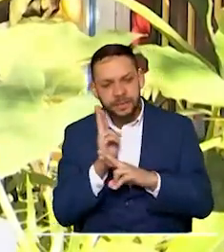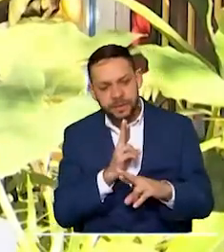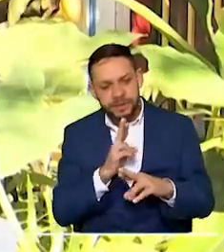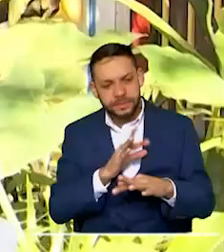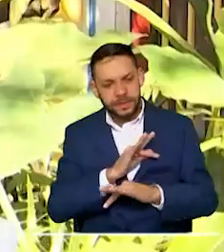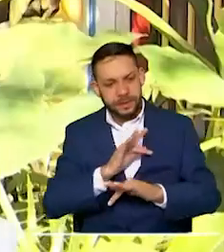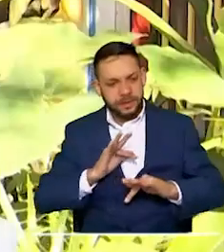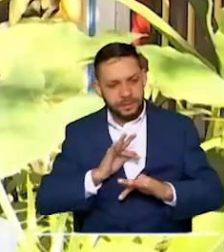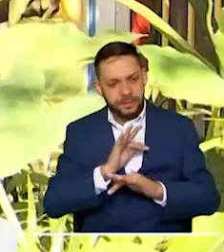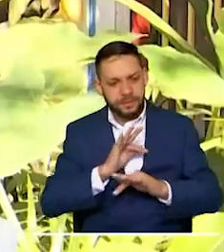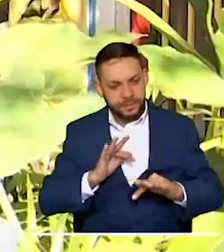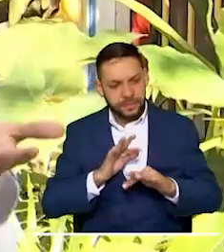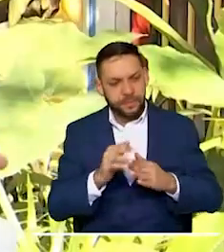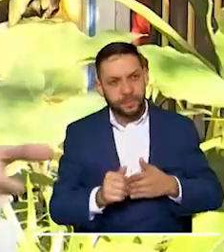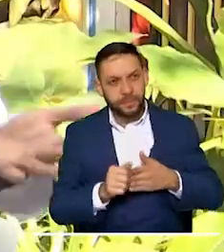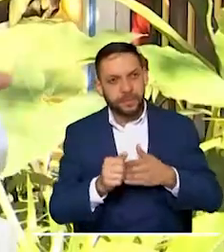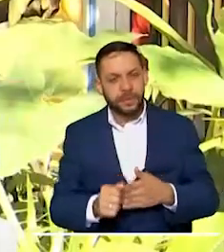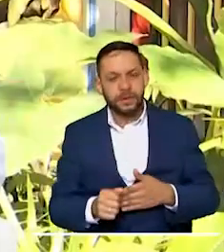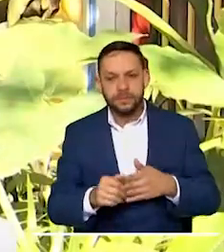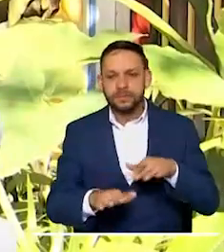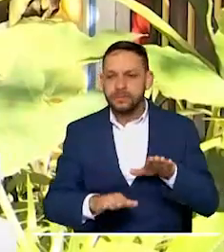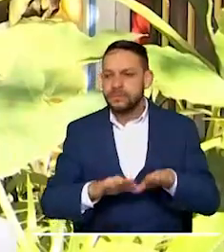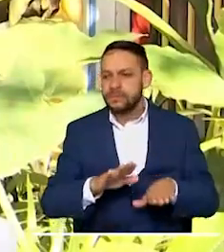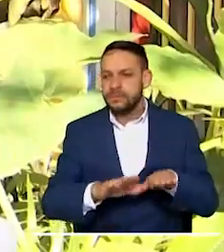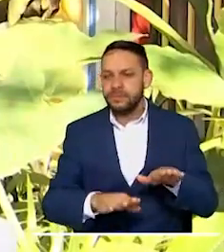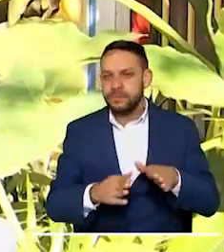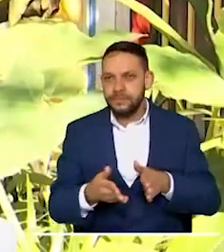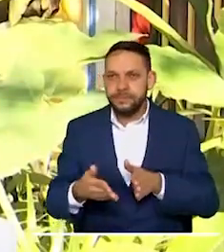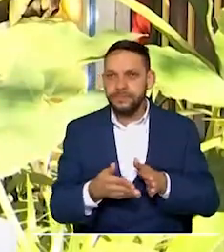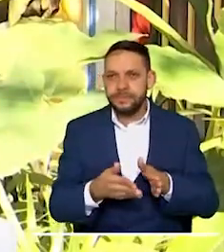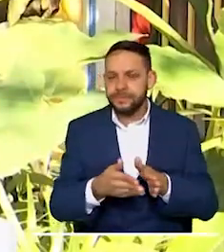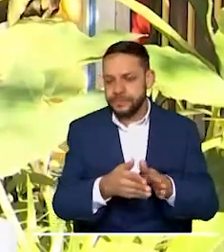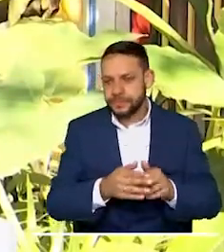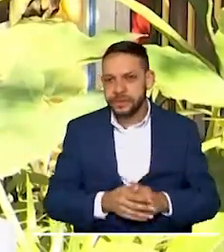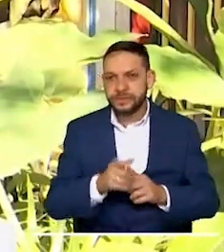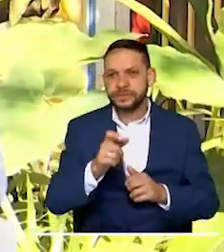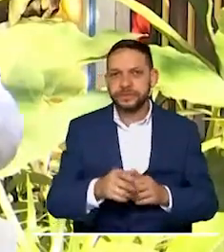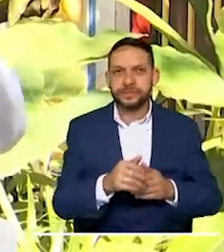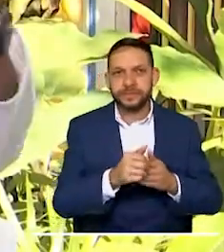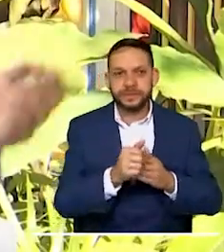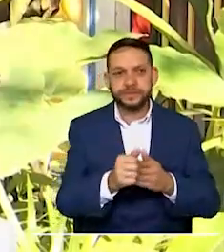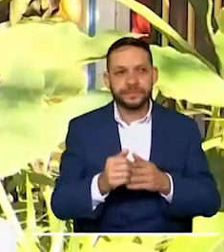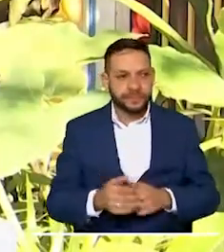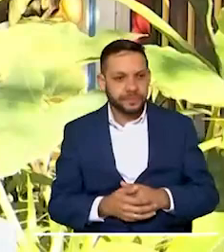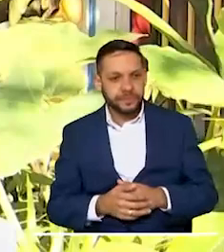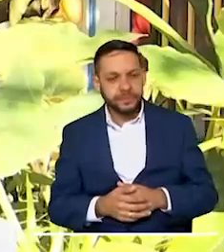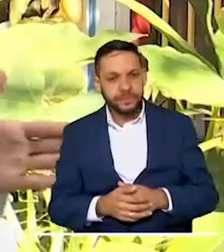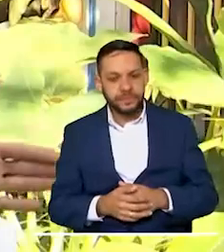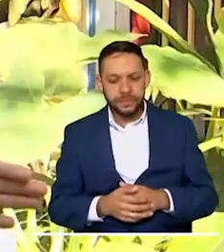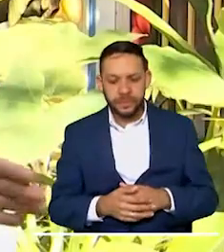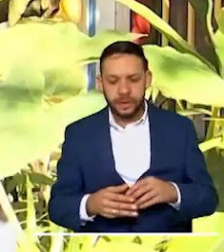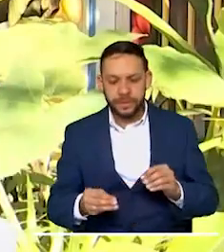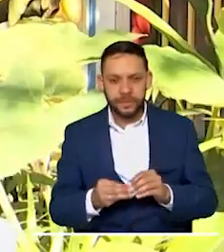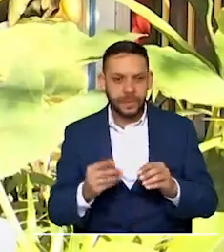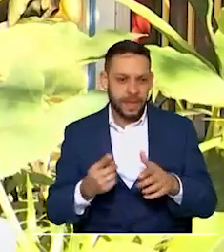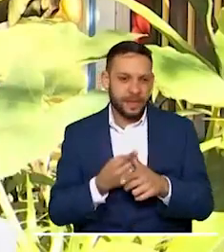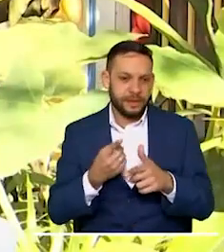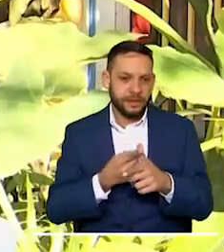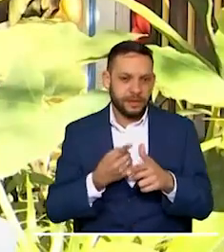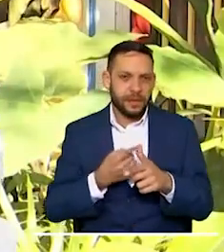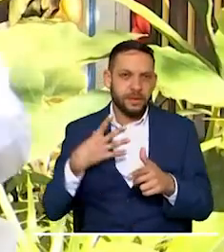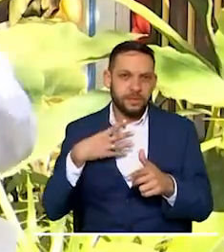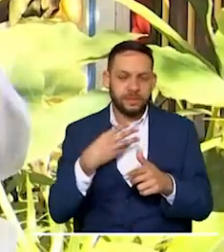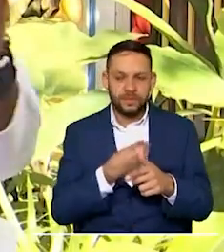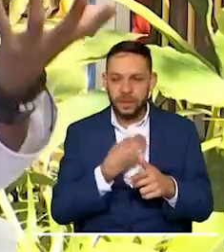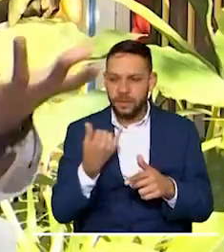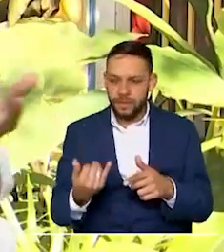adecuada y que orientemos el camino por donde es y no por un camino equivocado. Entonces en los parques de la salud nosotros hemos